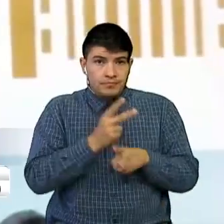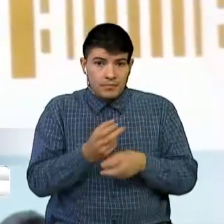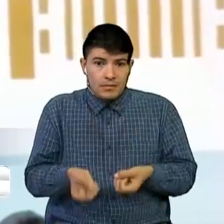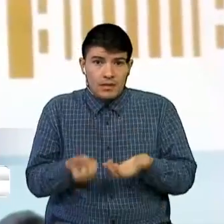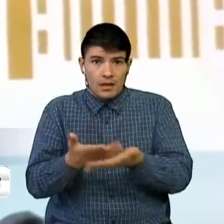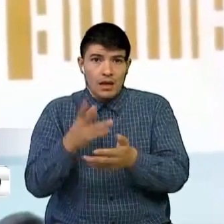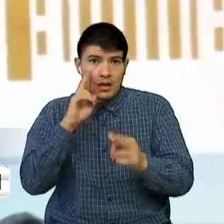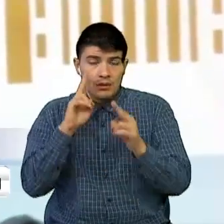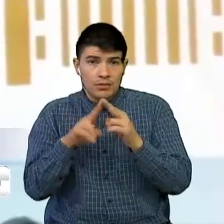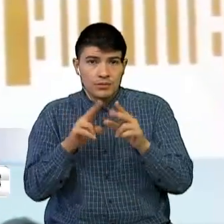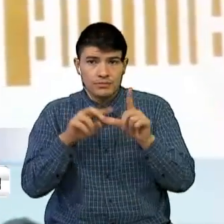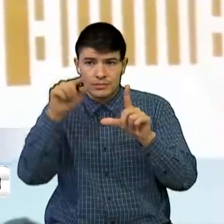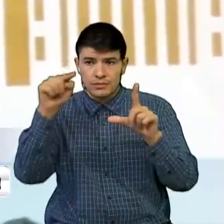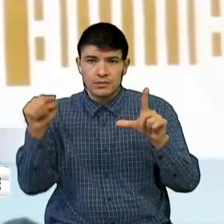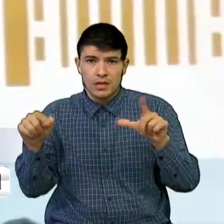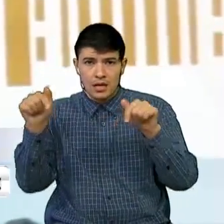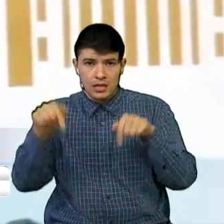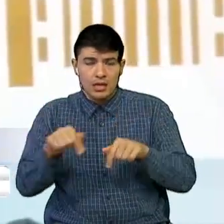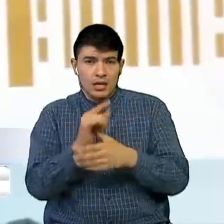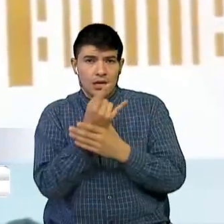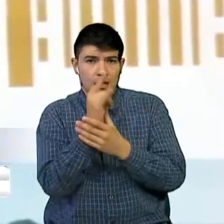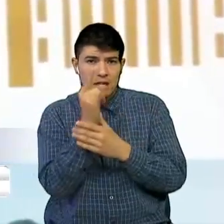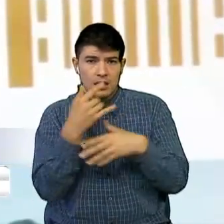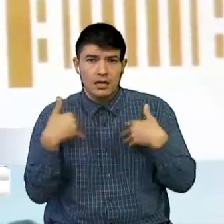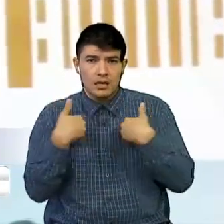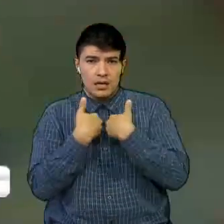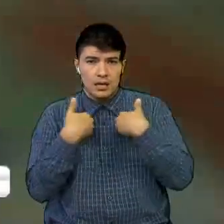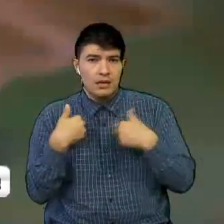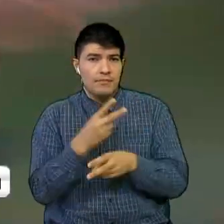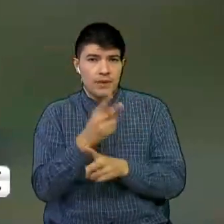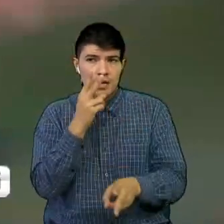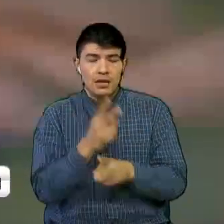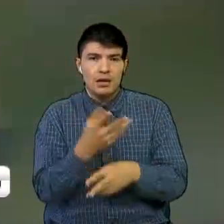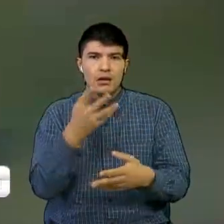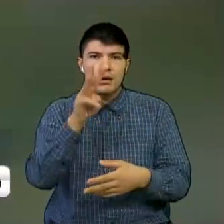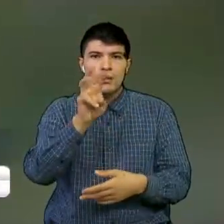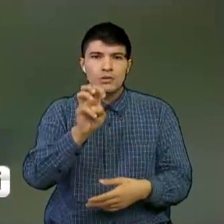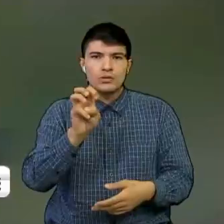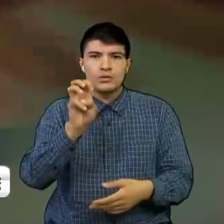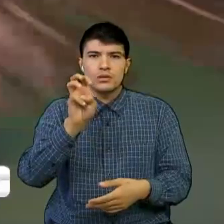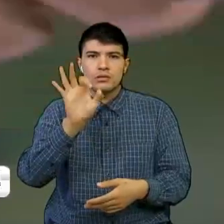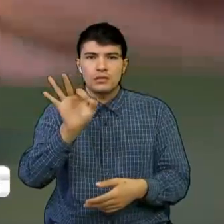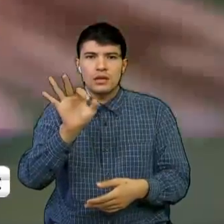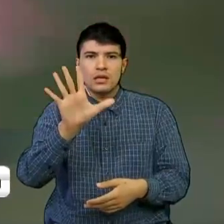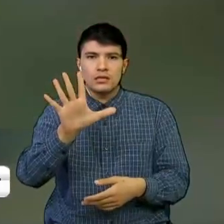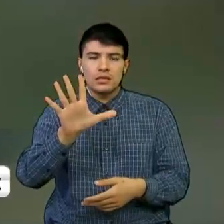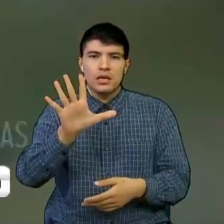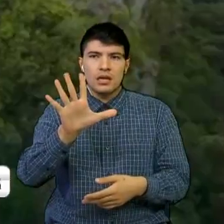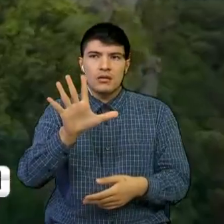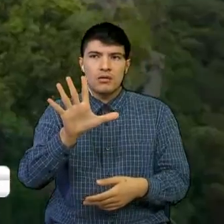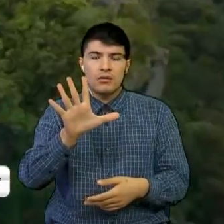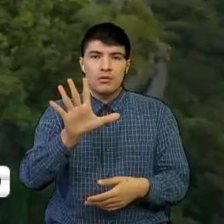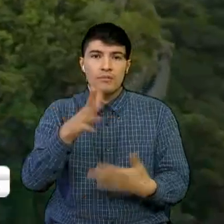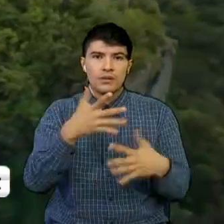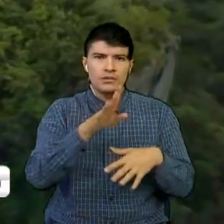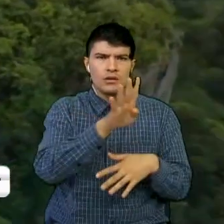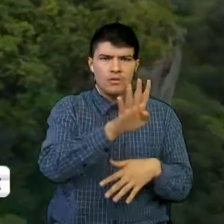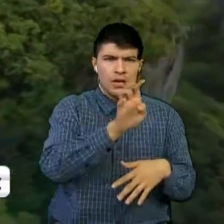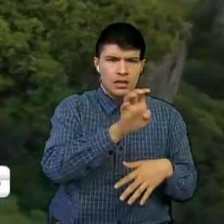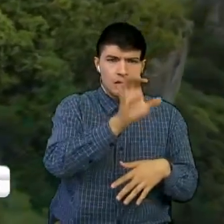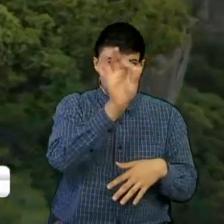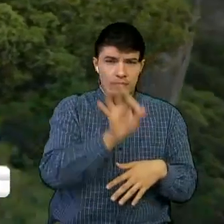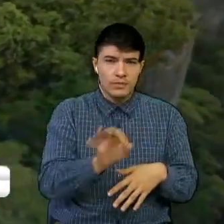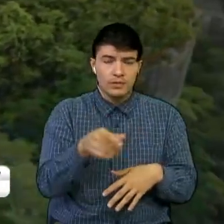cifras de nuestras especies de flora y fauna que están en peligro inminente, son más de 835, en las cuales el